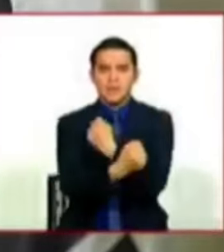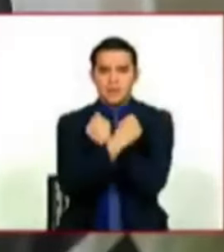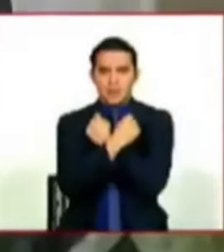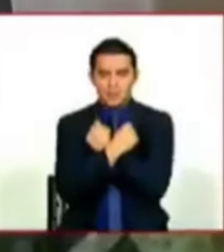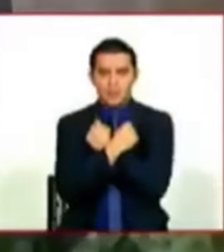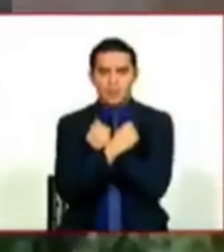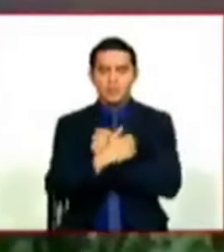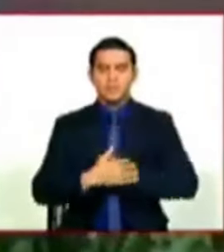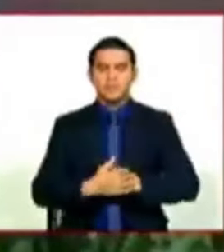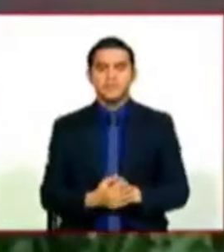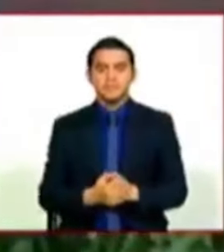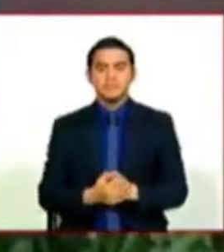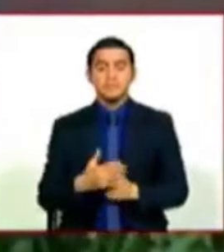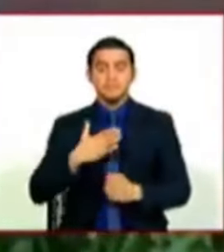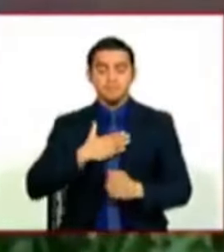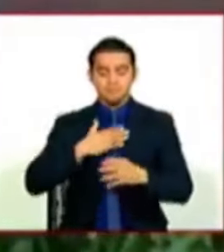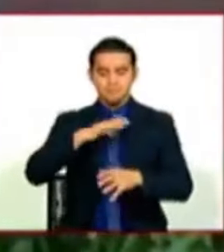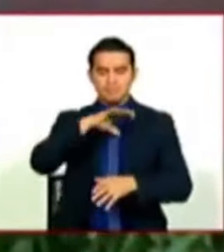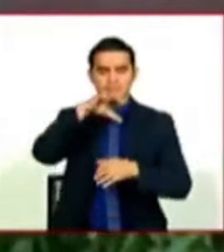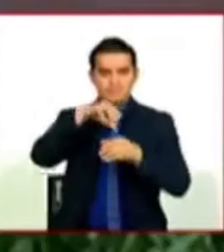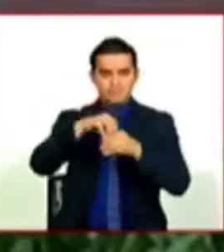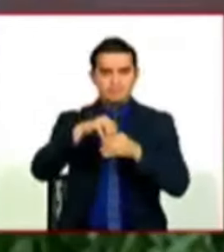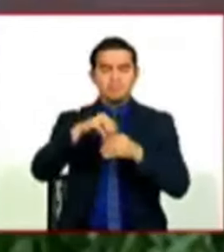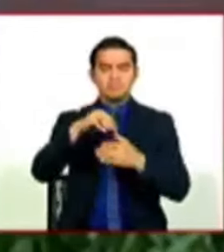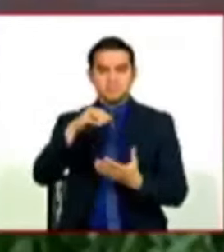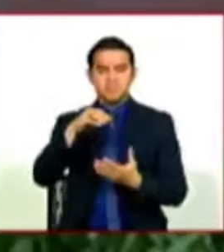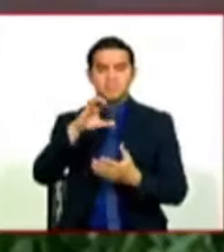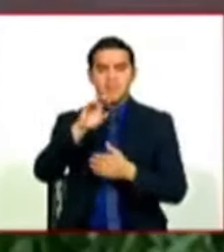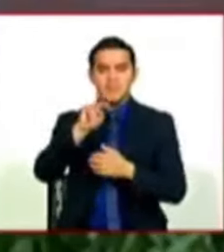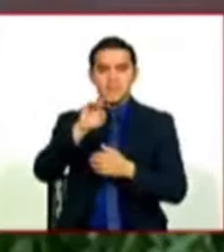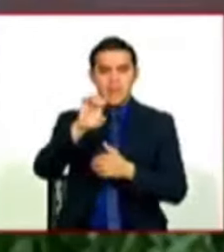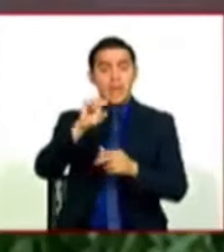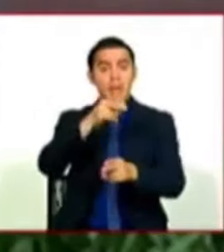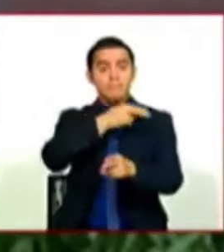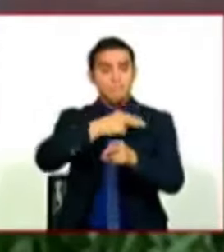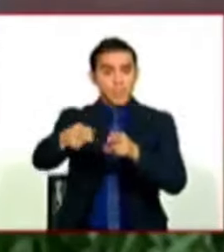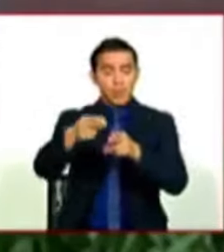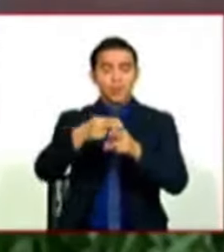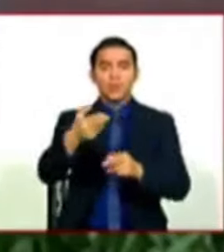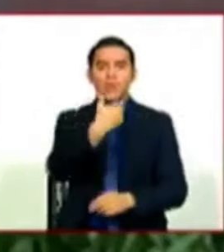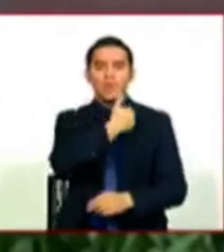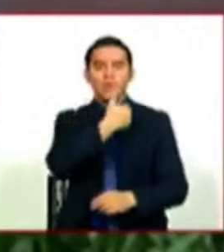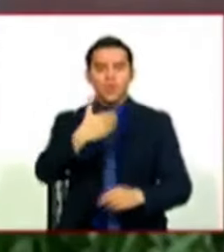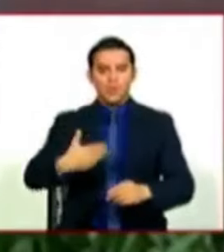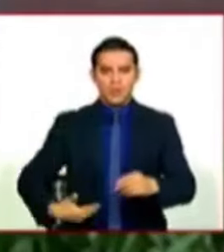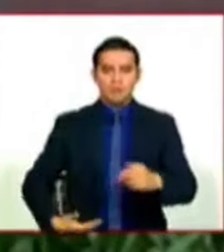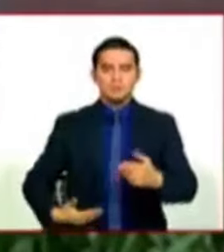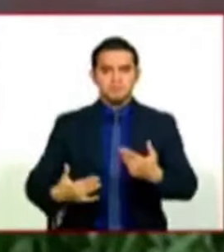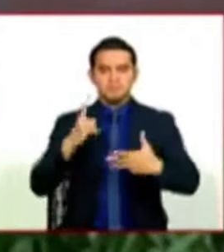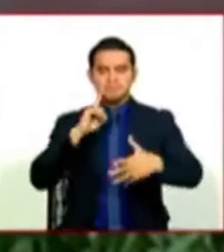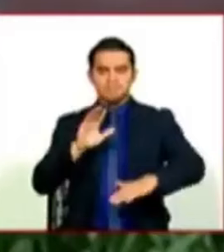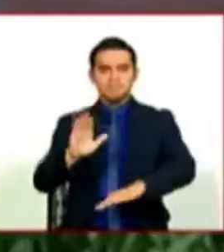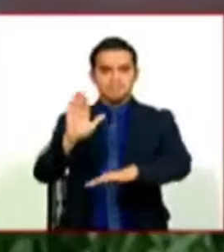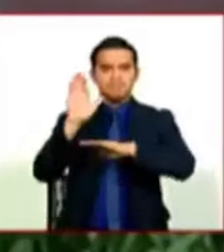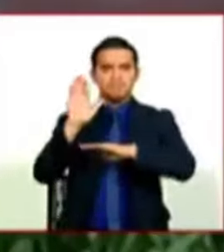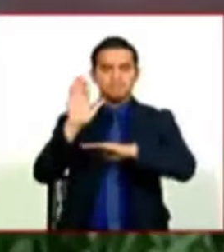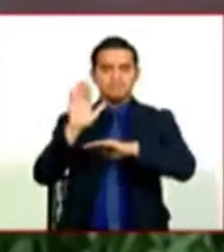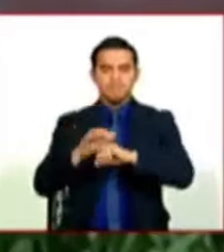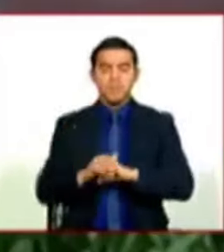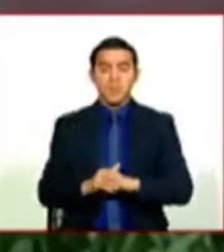Como integrante del Pleno que se juramentará en los próximos días, soy consciente de nuestra